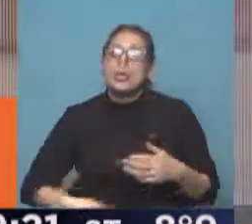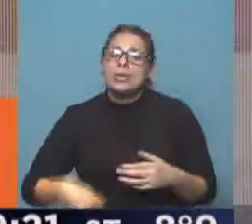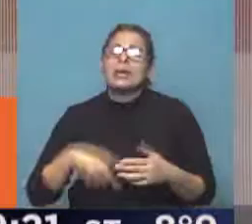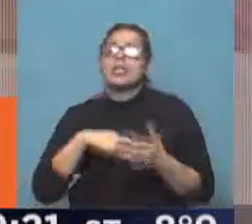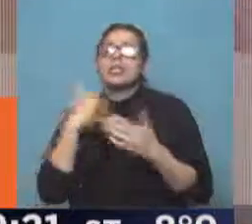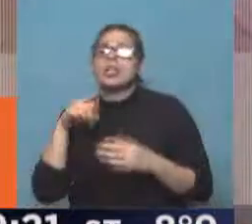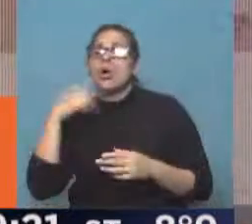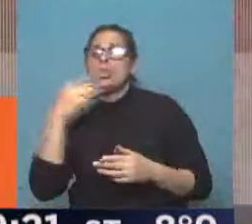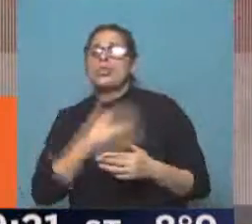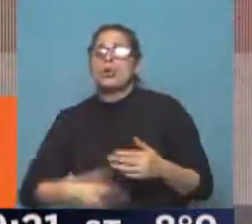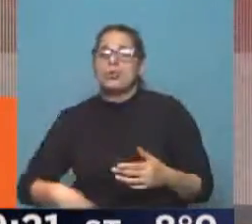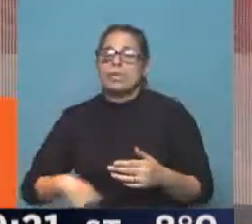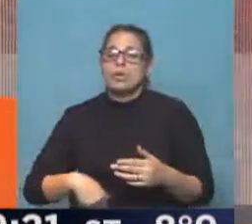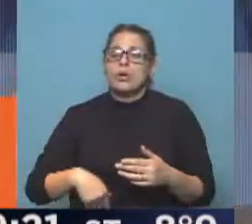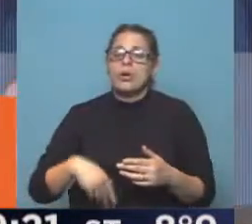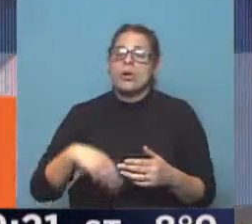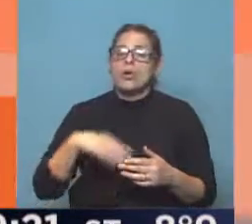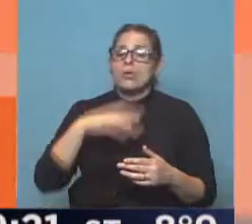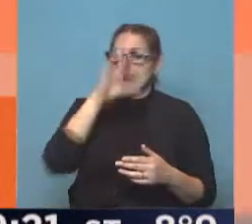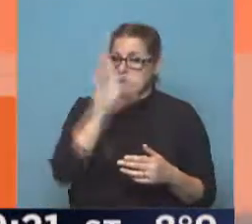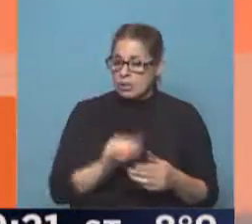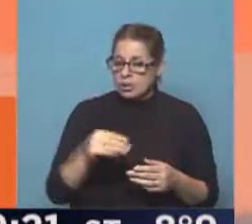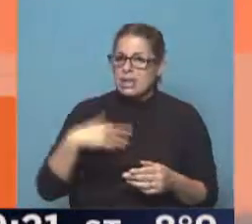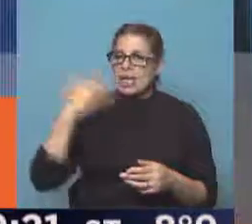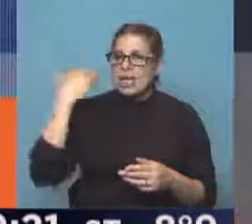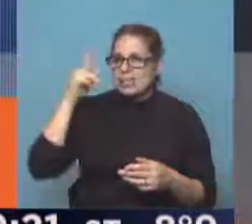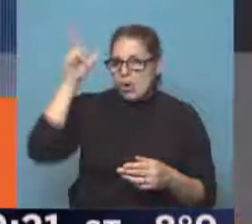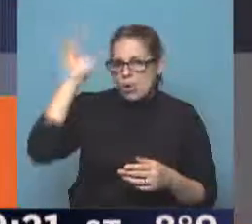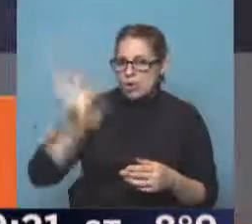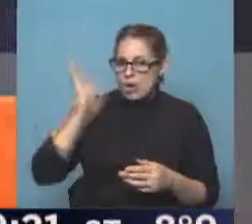gobierno de la ciudad en los últimos 8 años, ¿no? Bien. Daniel, gracias por Muy haber amable venido. ustedes, Muy amable, muchísimas gracias. Daniel. Daniel Méndez es el